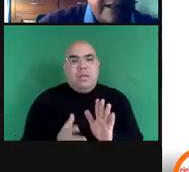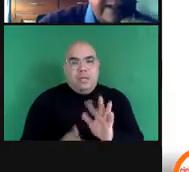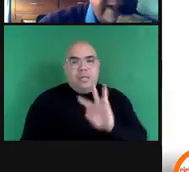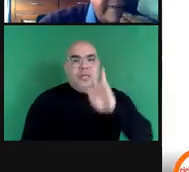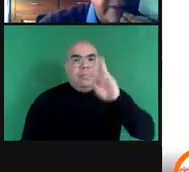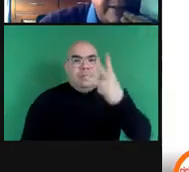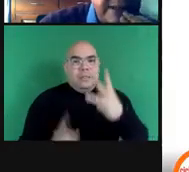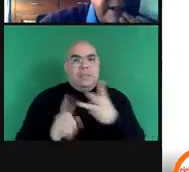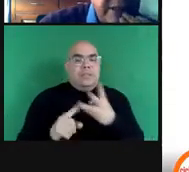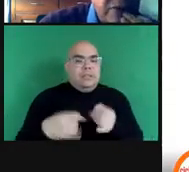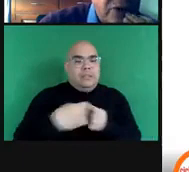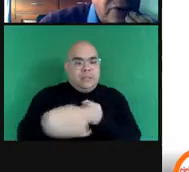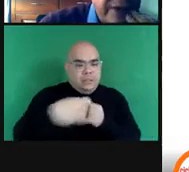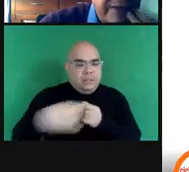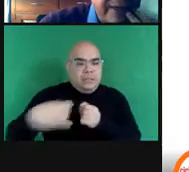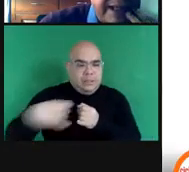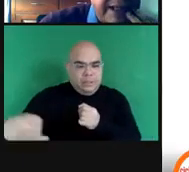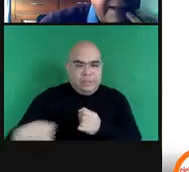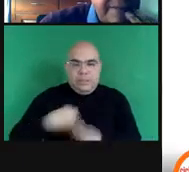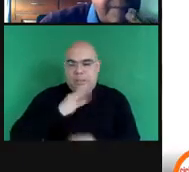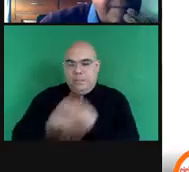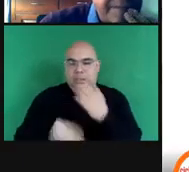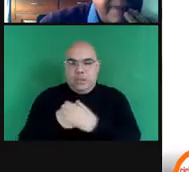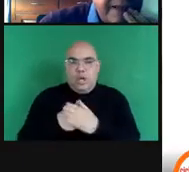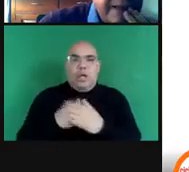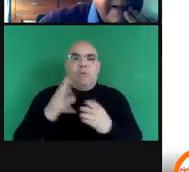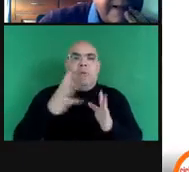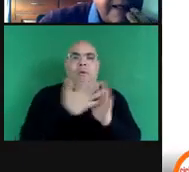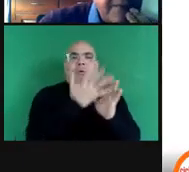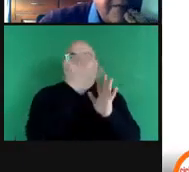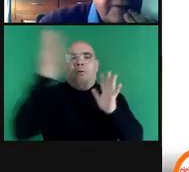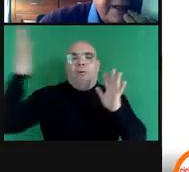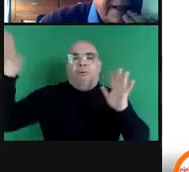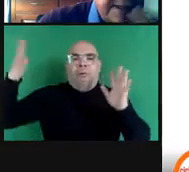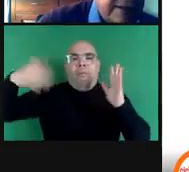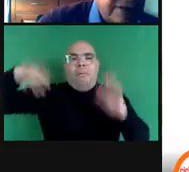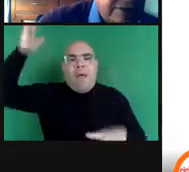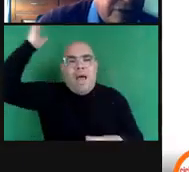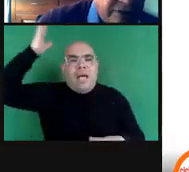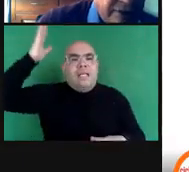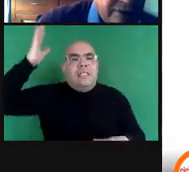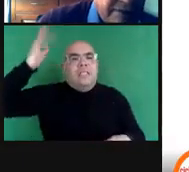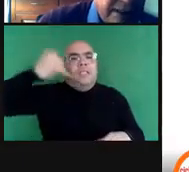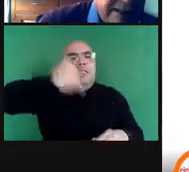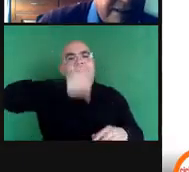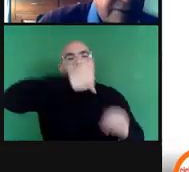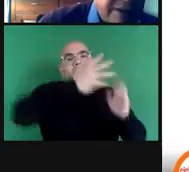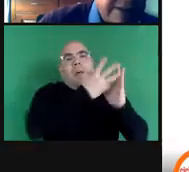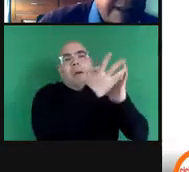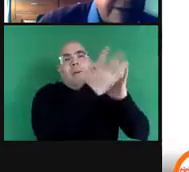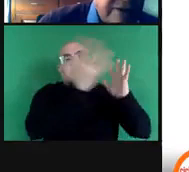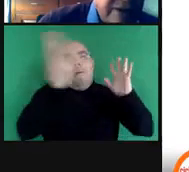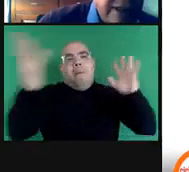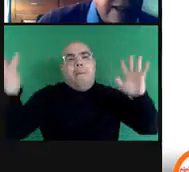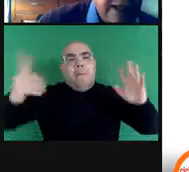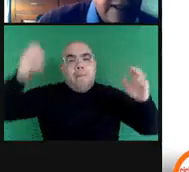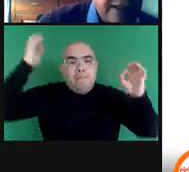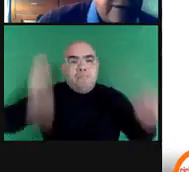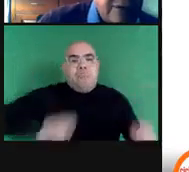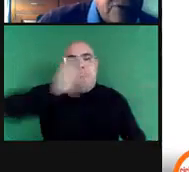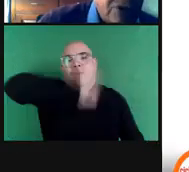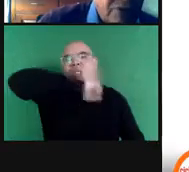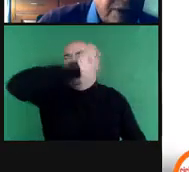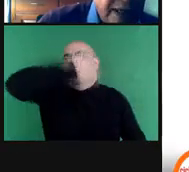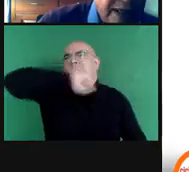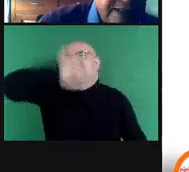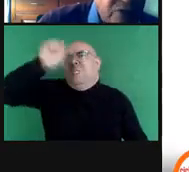líneas de árboles, todo en metal. Y fue vandalizado, esto yo digo, pues vandalizado, porque se hizo el